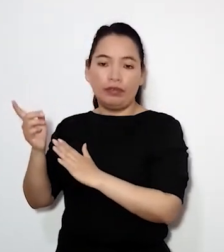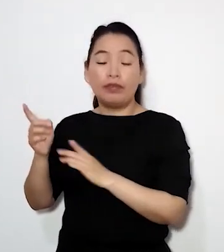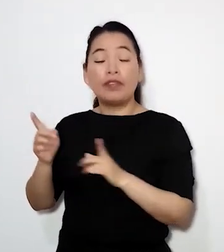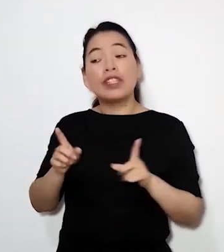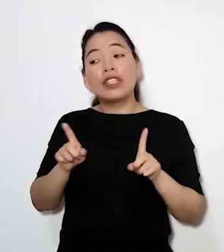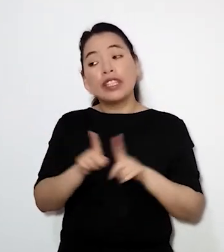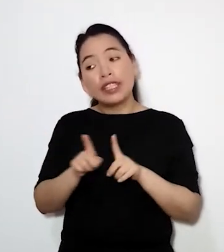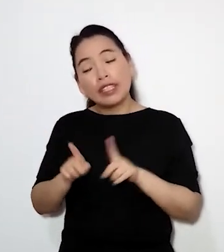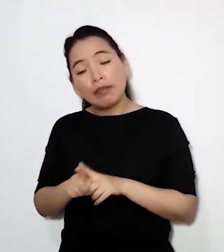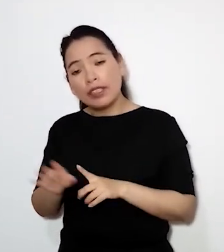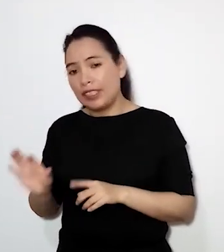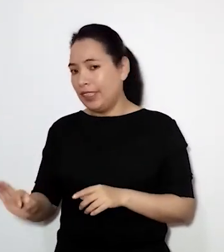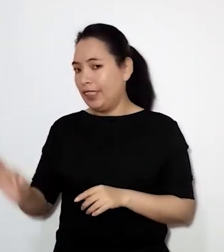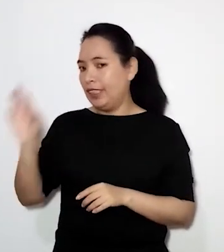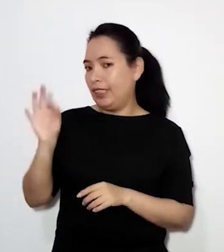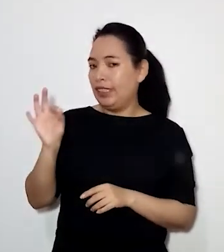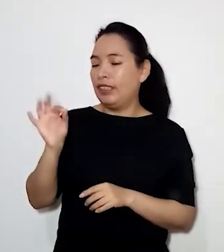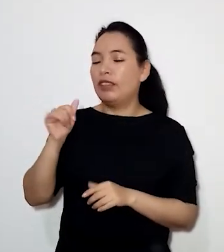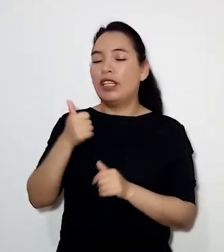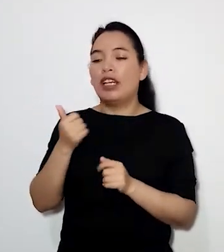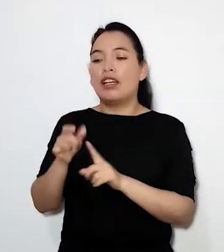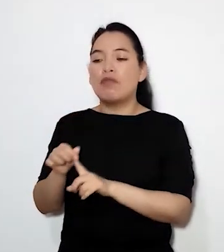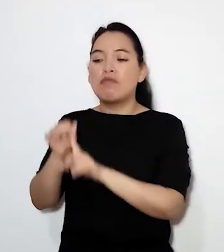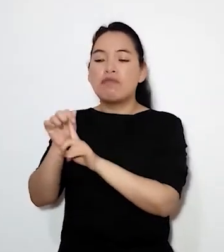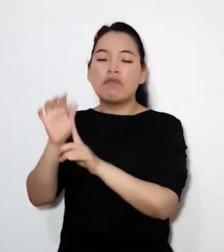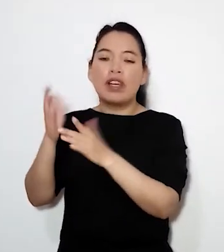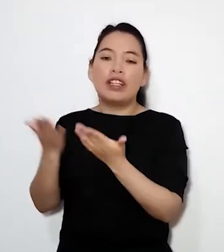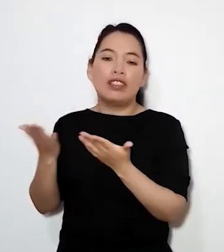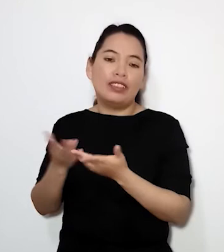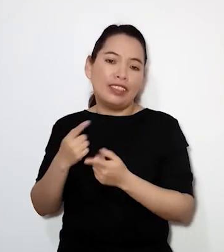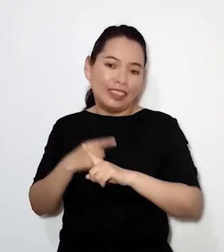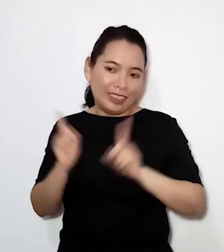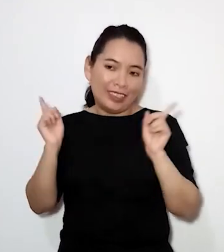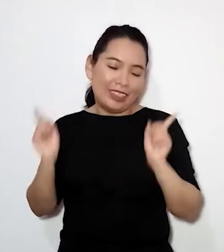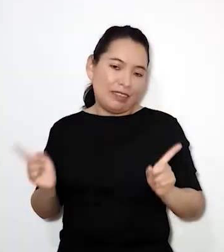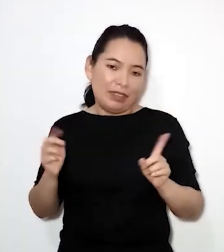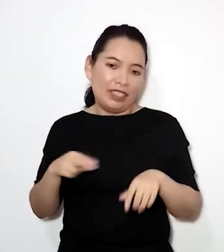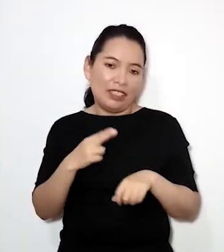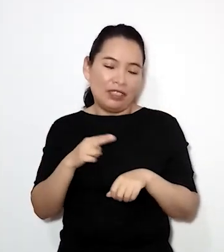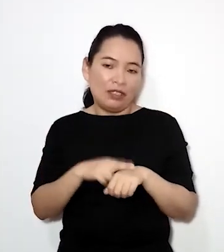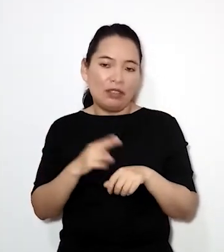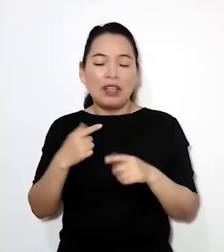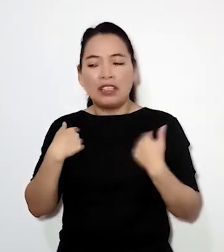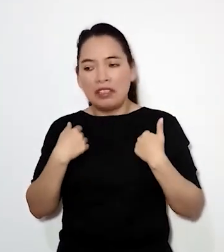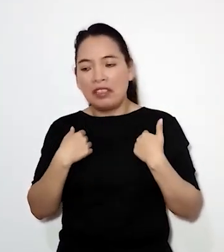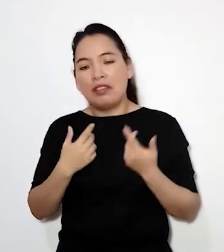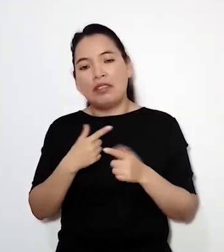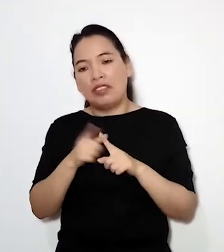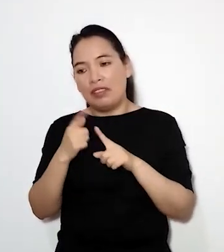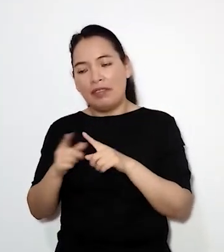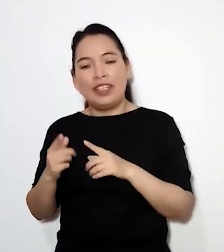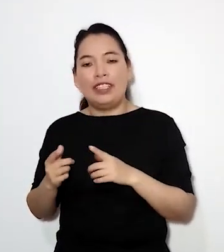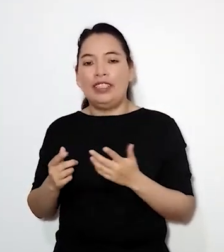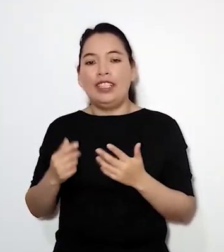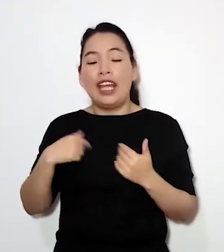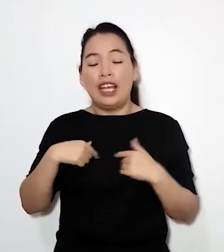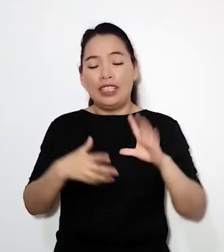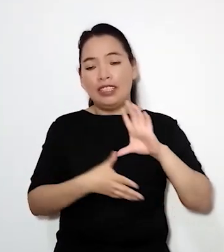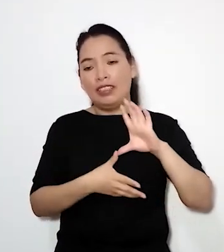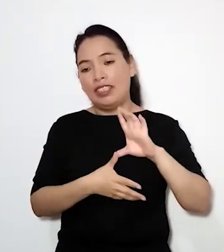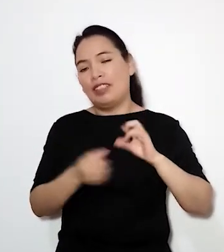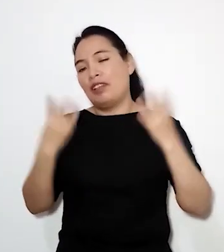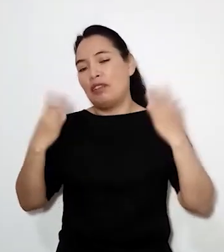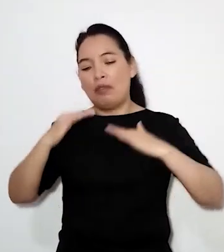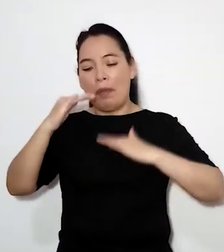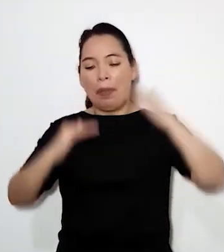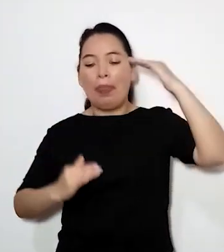donde la diversidad es la norma, no solamente capacidades, y donde la desigualdad también lo es, ¿no? Solamente me gustaría